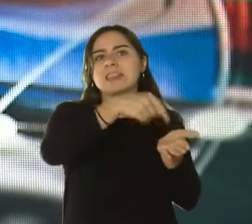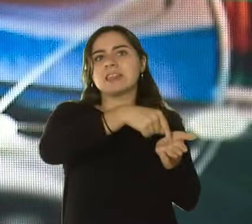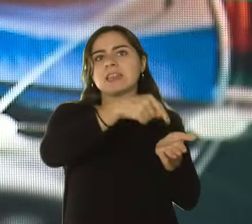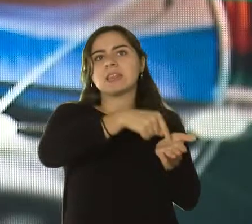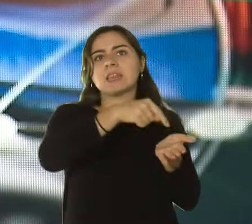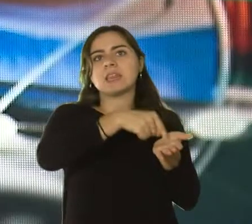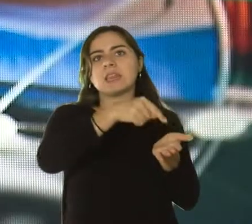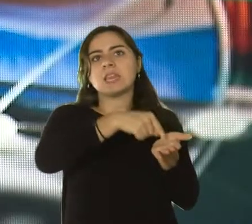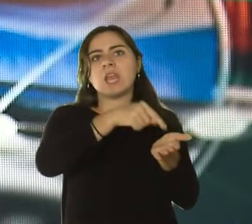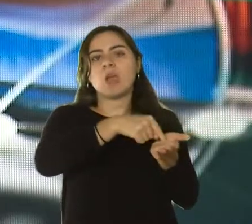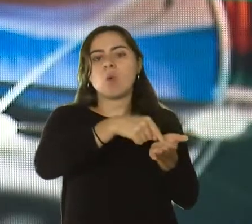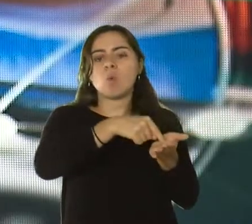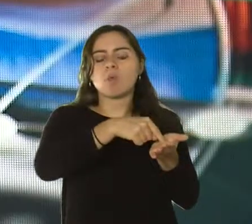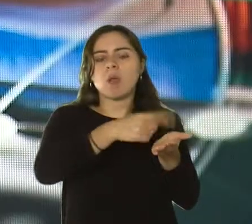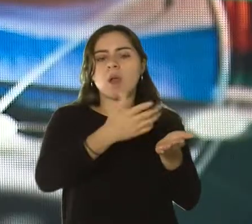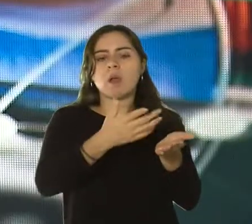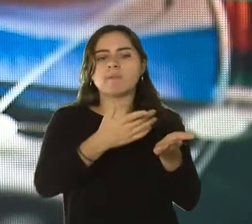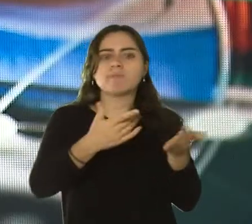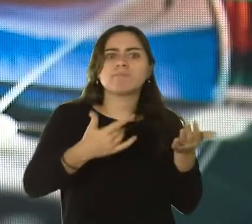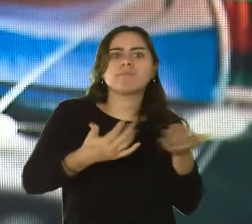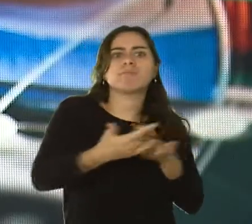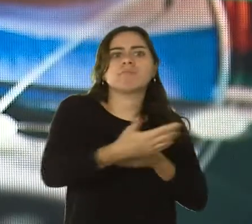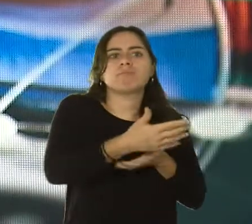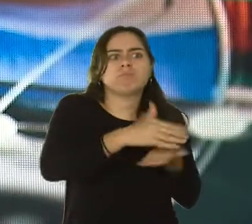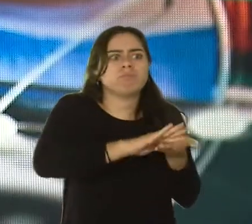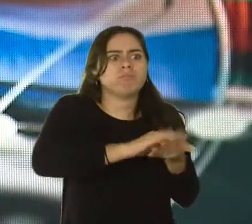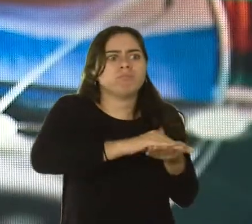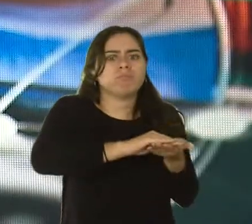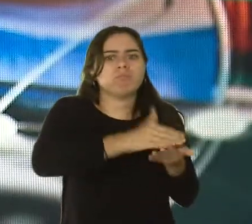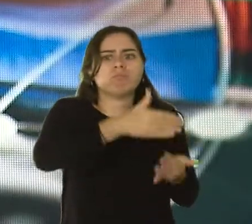poco tan técnico, estas deudas de consumo que no tienen